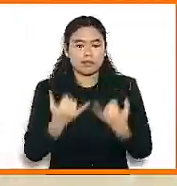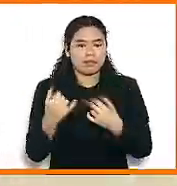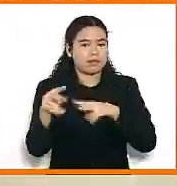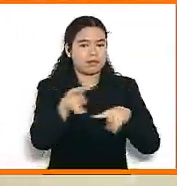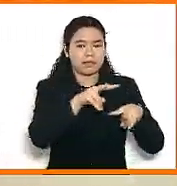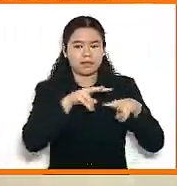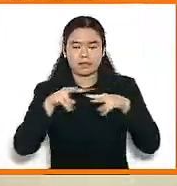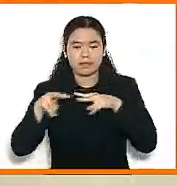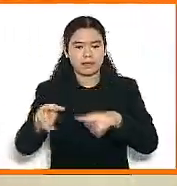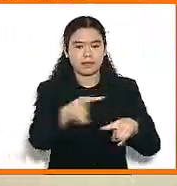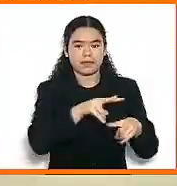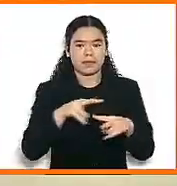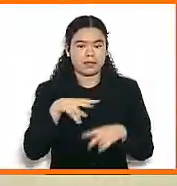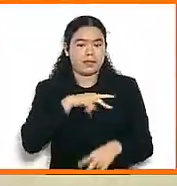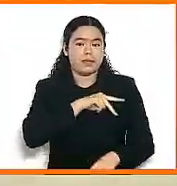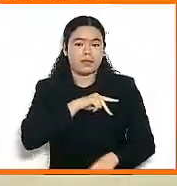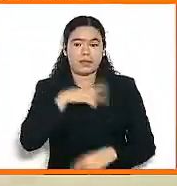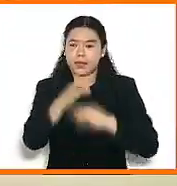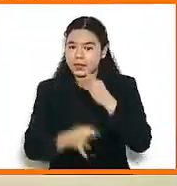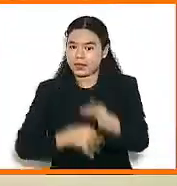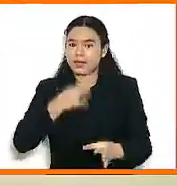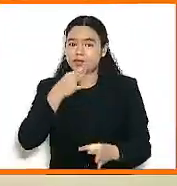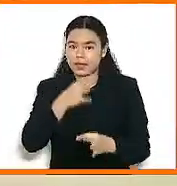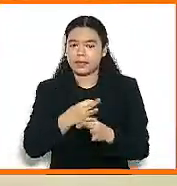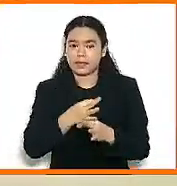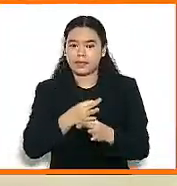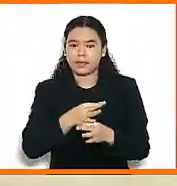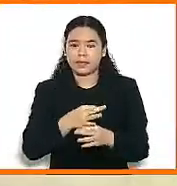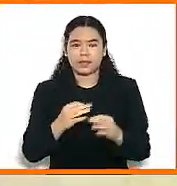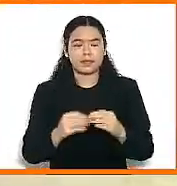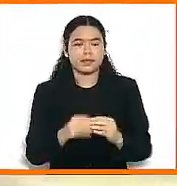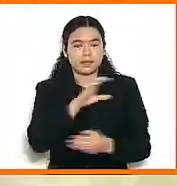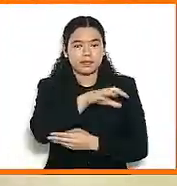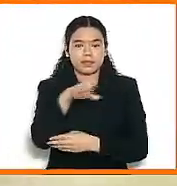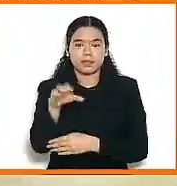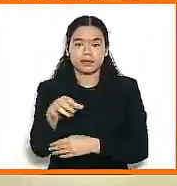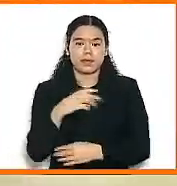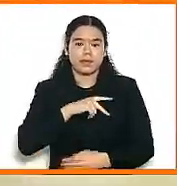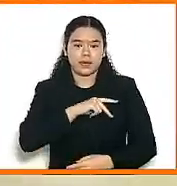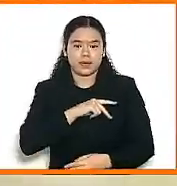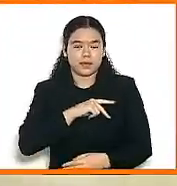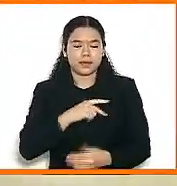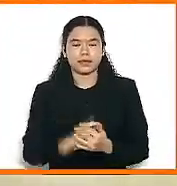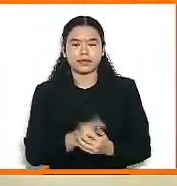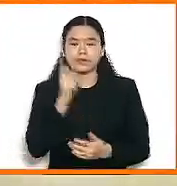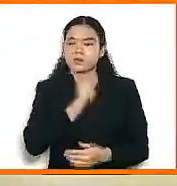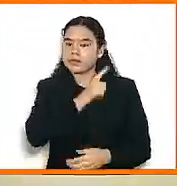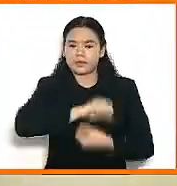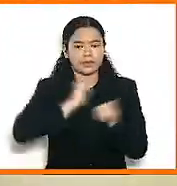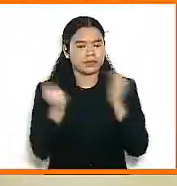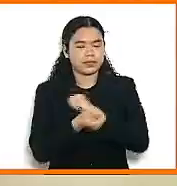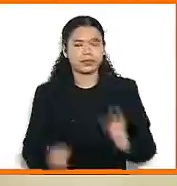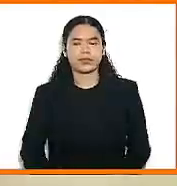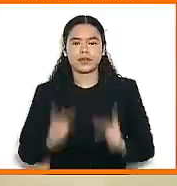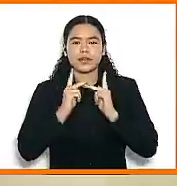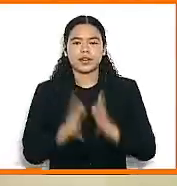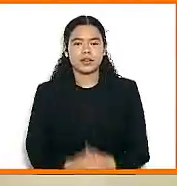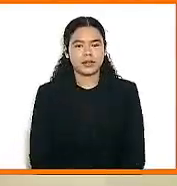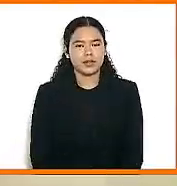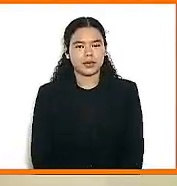transmitiendo totalmente en vivo desde Expo Centro en la ciudad industrial San Pedro Sula. Loto, te cambia la